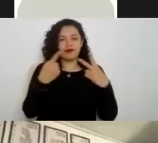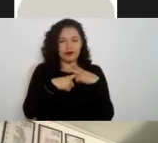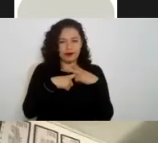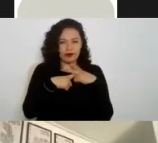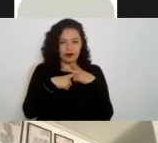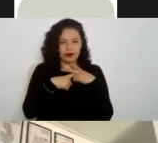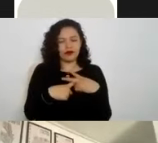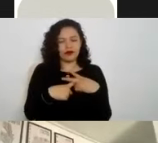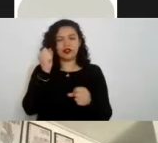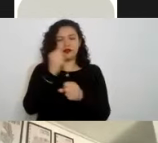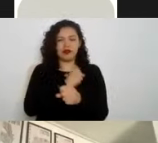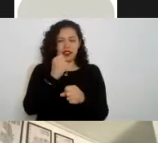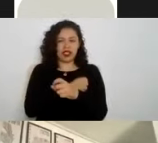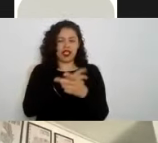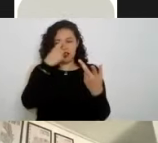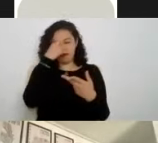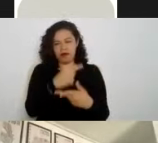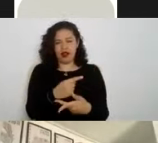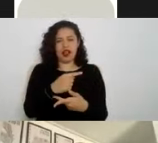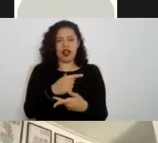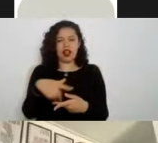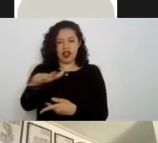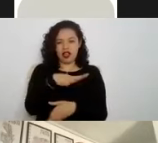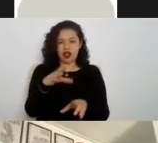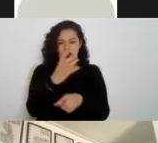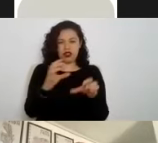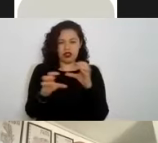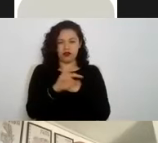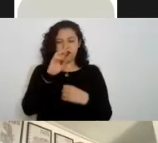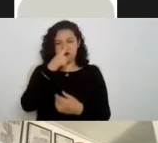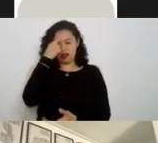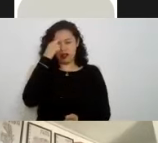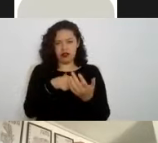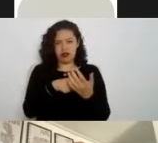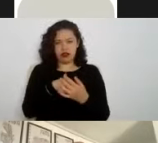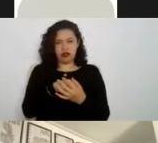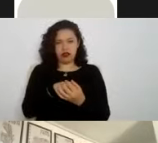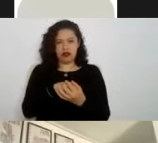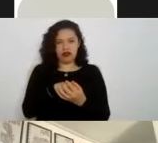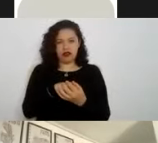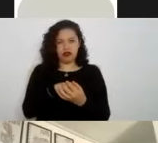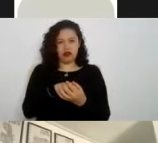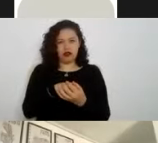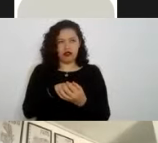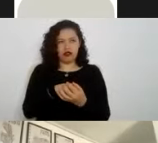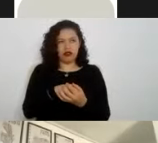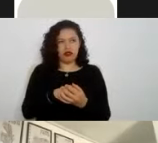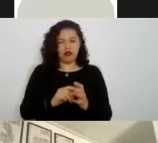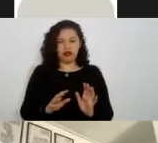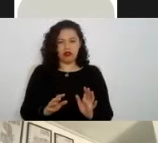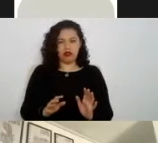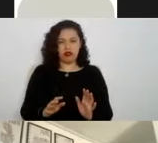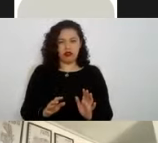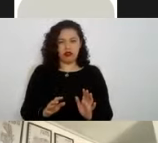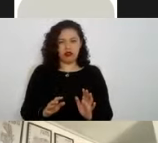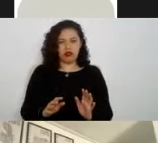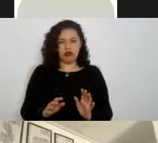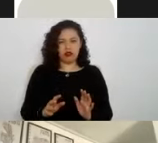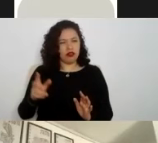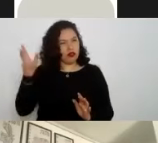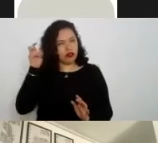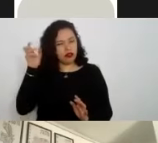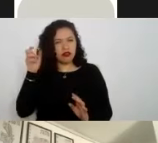parte de la responsabilidad social, que creo que es muy importante que siempre lo tengamos presente porque, bueno, es a lo que nosotros también nos dedicamos y creo que